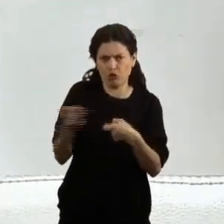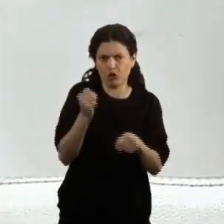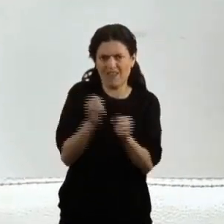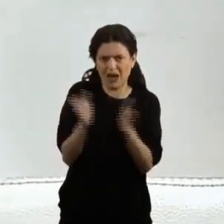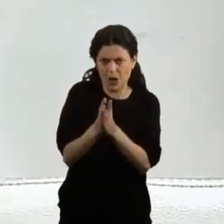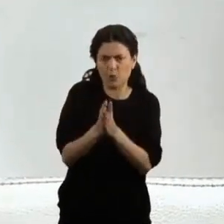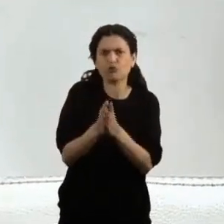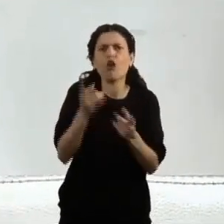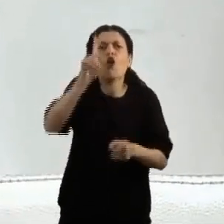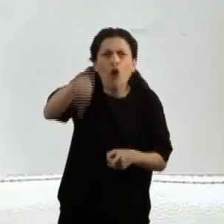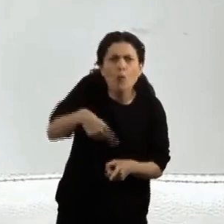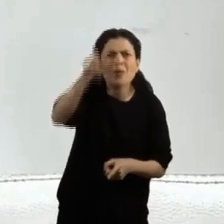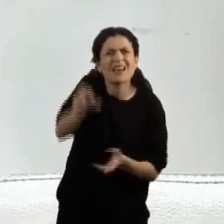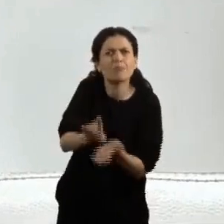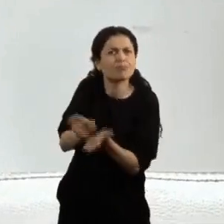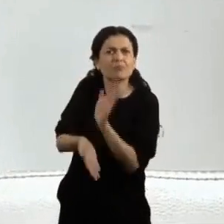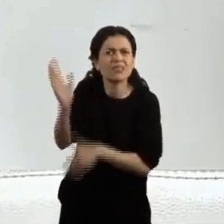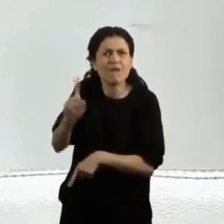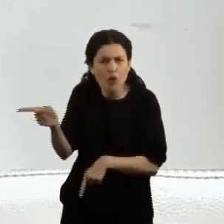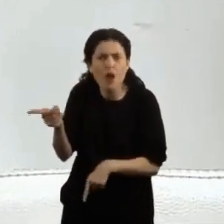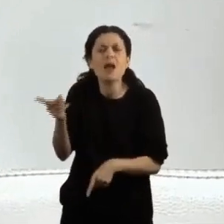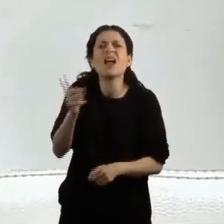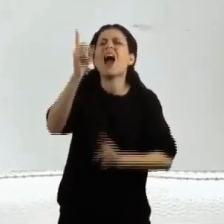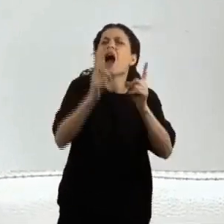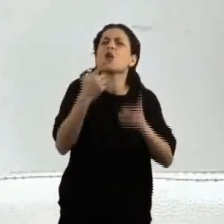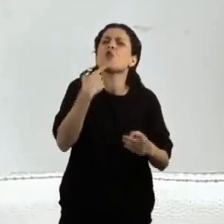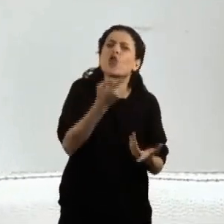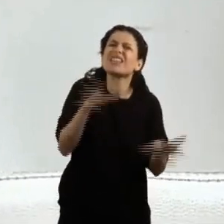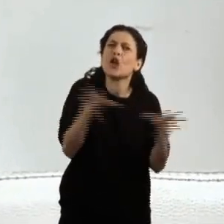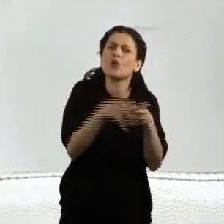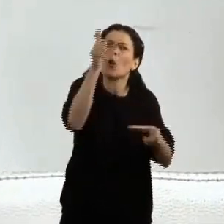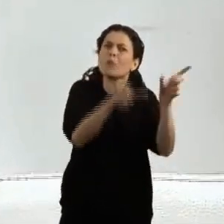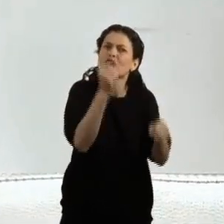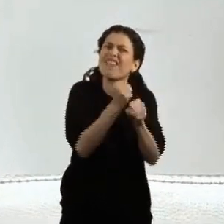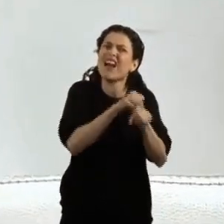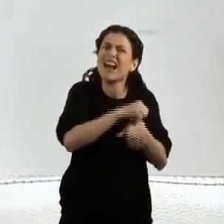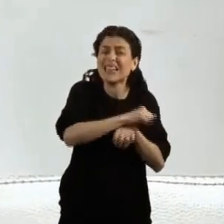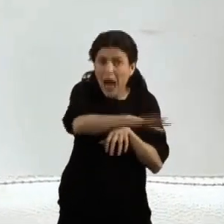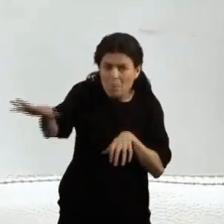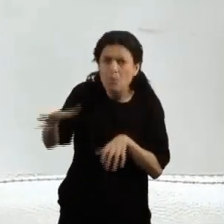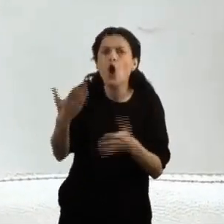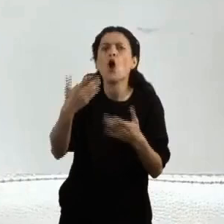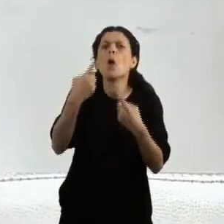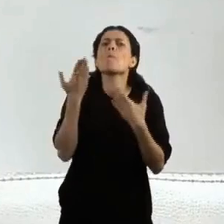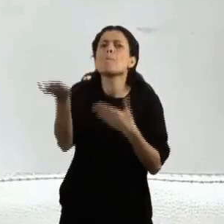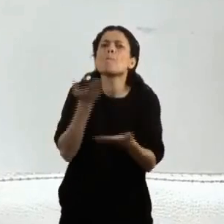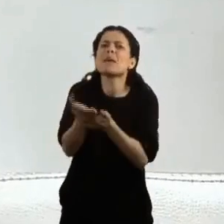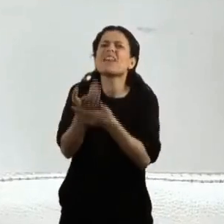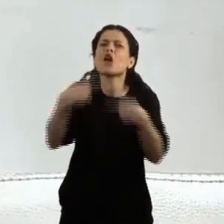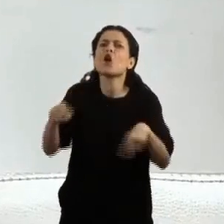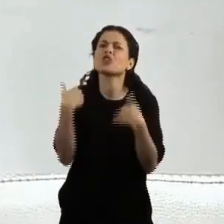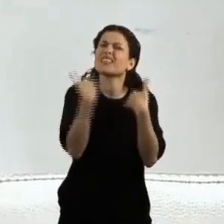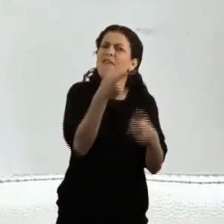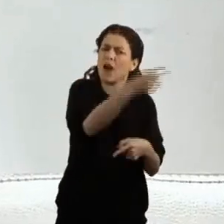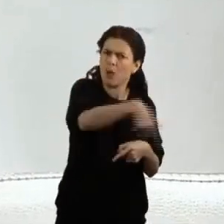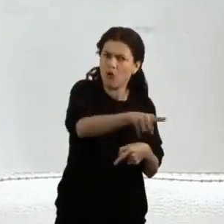salida. Se hablaba de que el campo había pedido beneficios y incentivos, en realidad, para tener una campaña